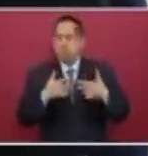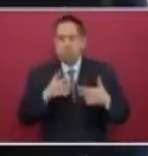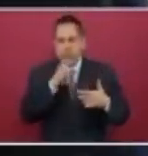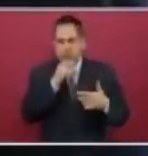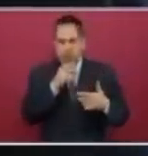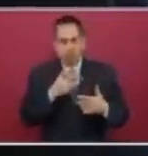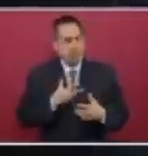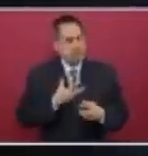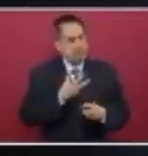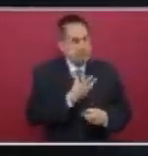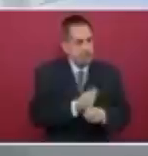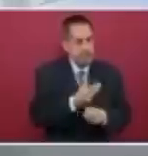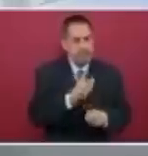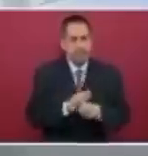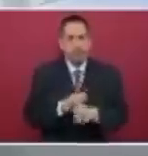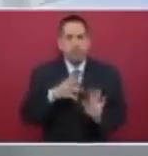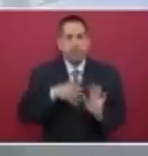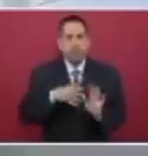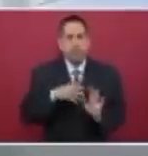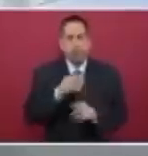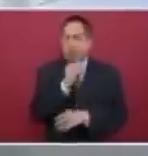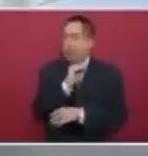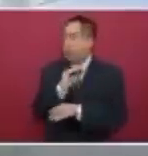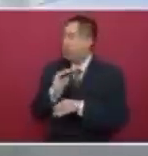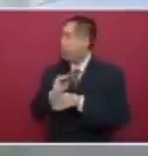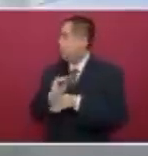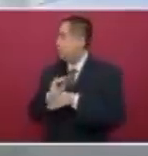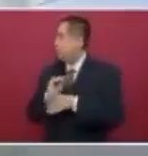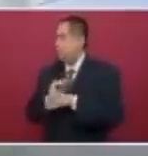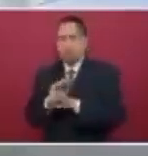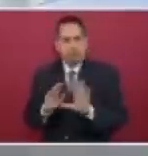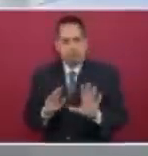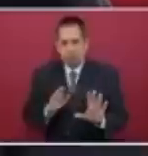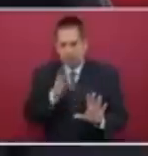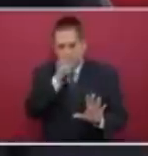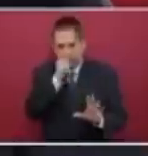y hacerlo del avestruz con todo respecto al avestruz